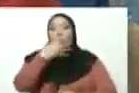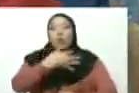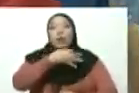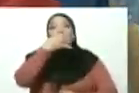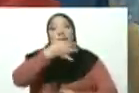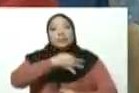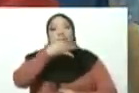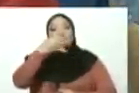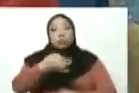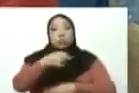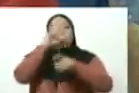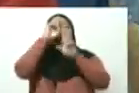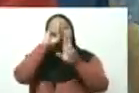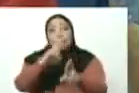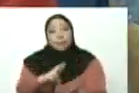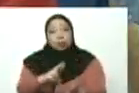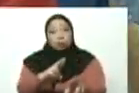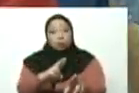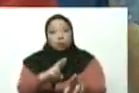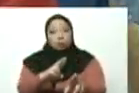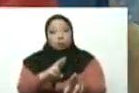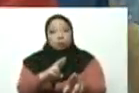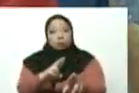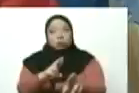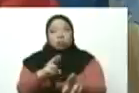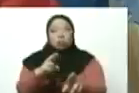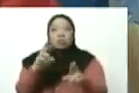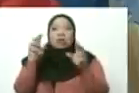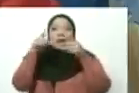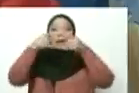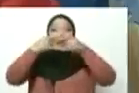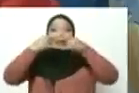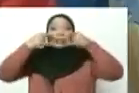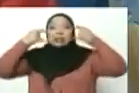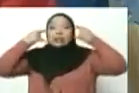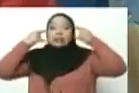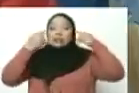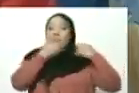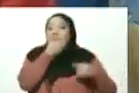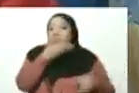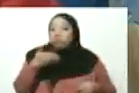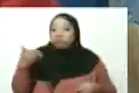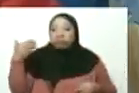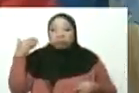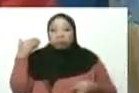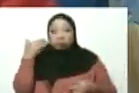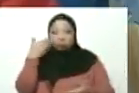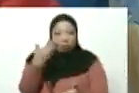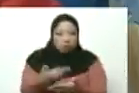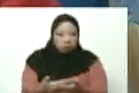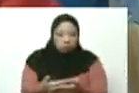venezuela cuando yo respeto nos quitamos este obligatorio y tapabocas para